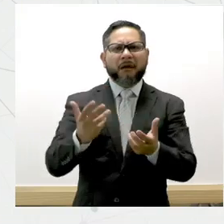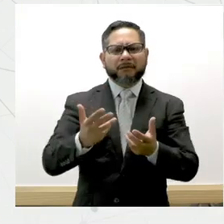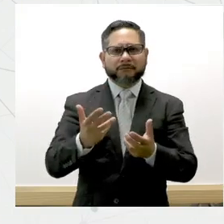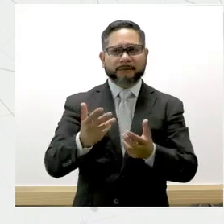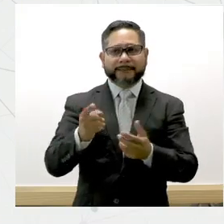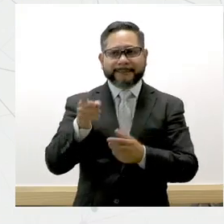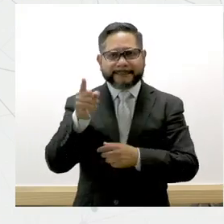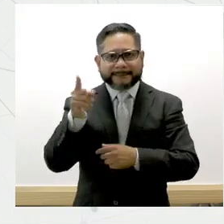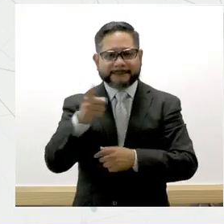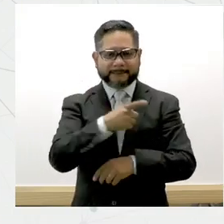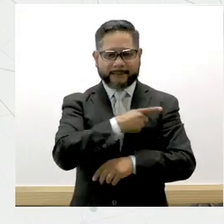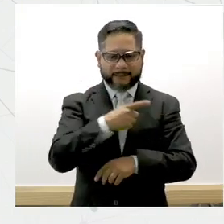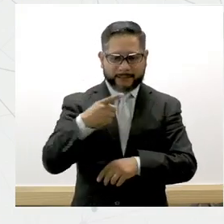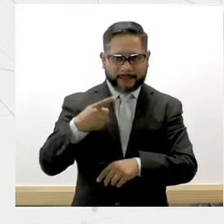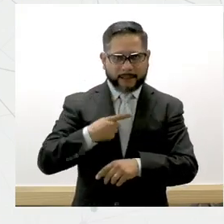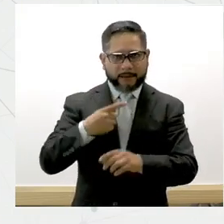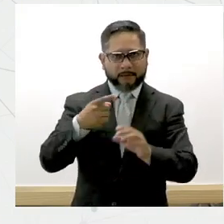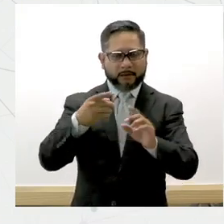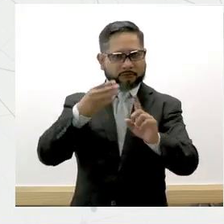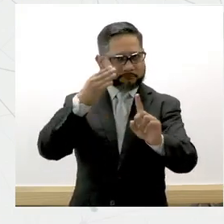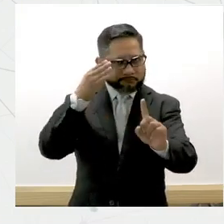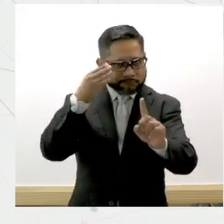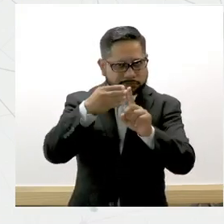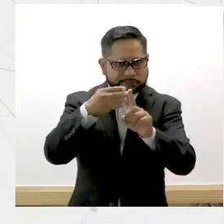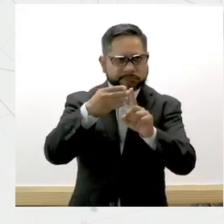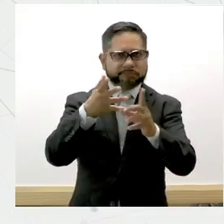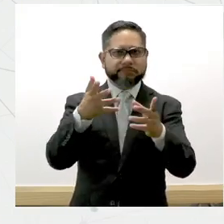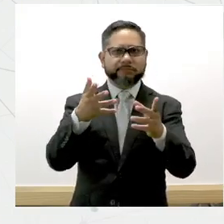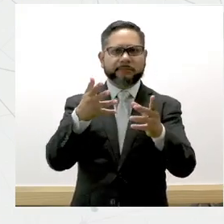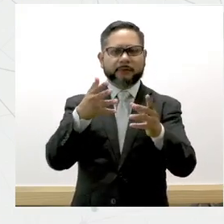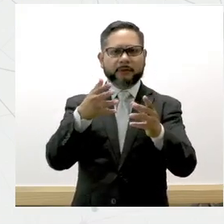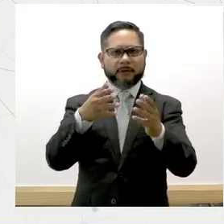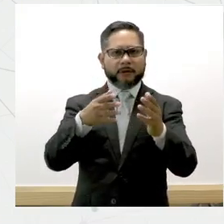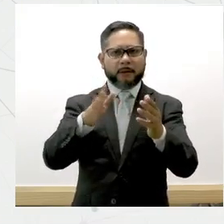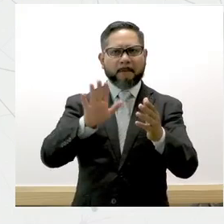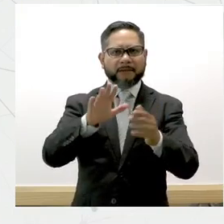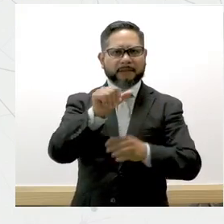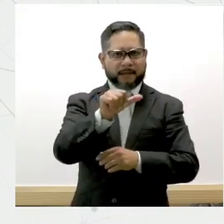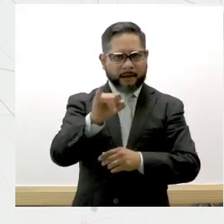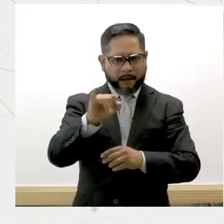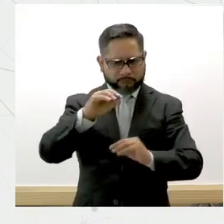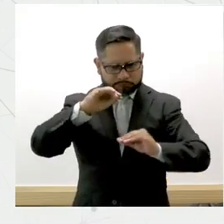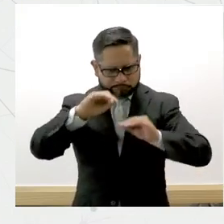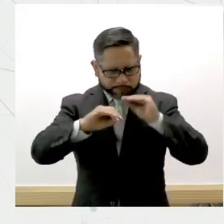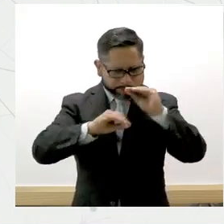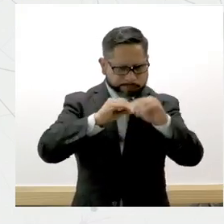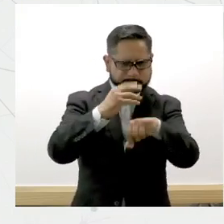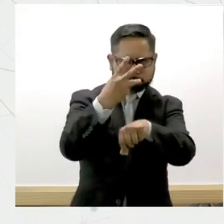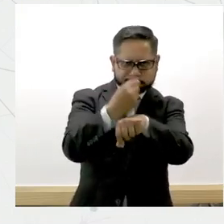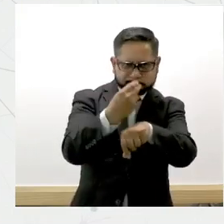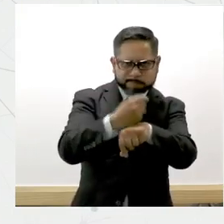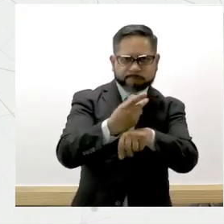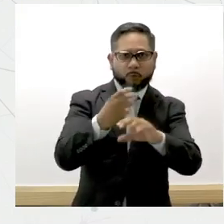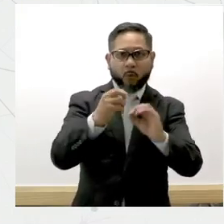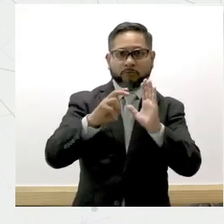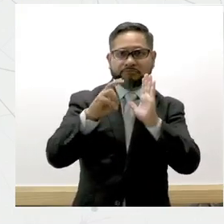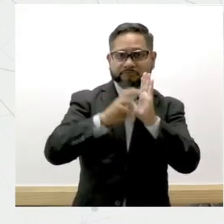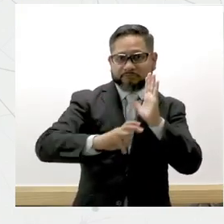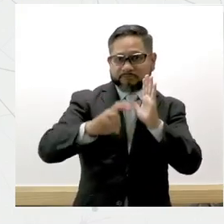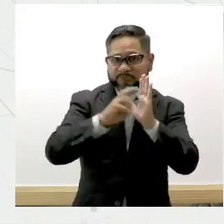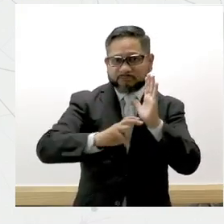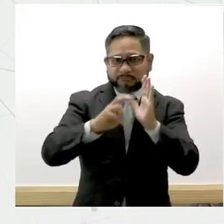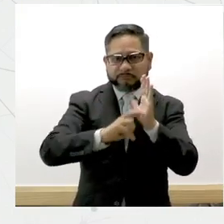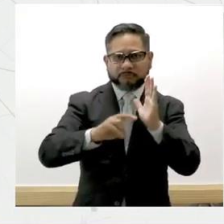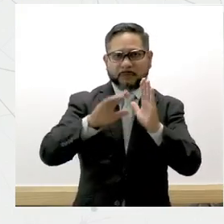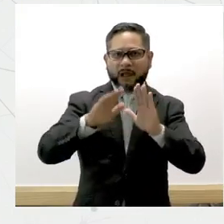de conducirnos a construir precisamente esa inteligencia artificial, ¿no? La inteligencia artificial que nos sesga, ¿no?